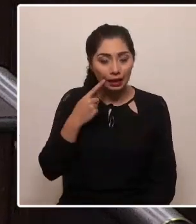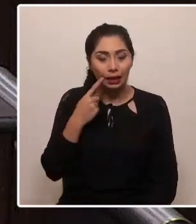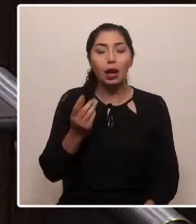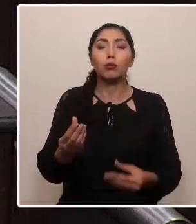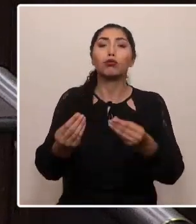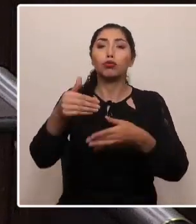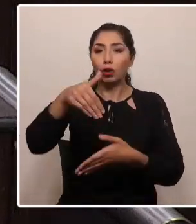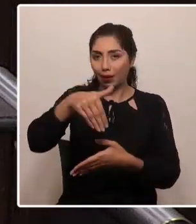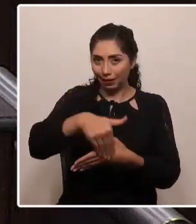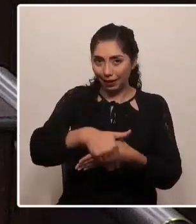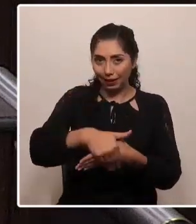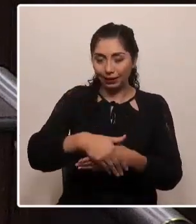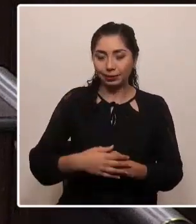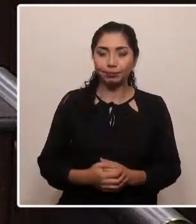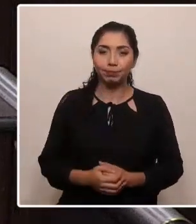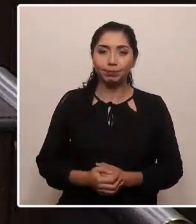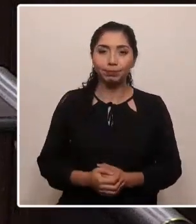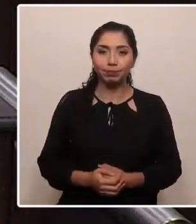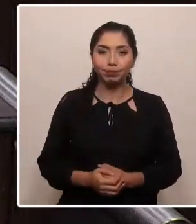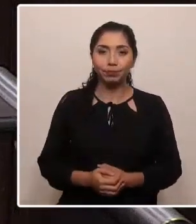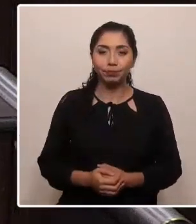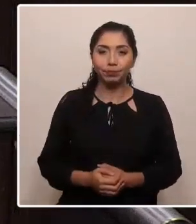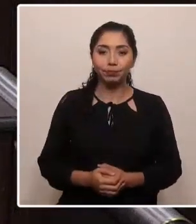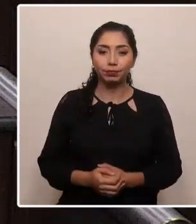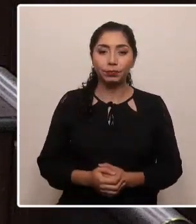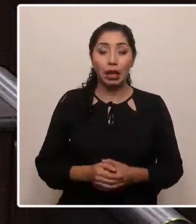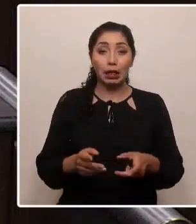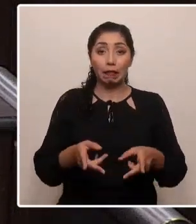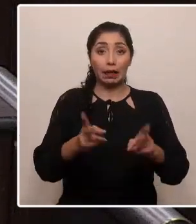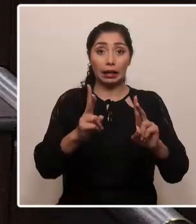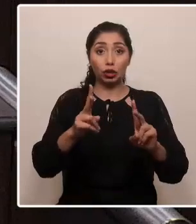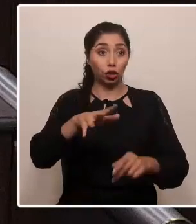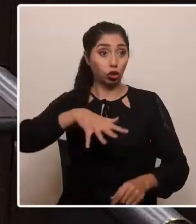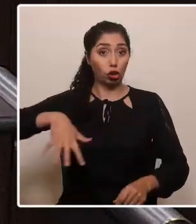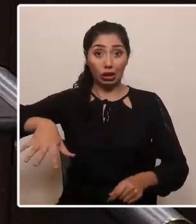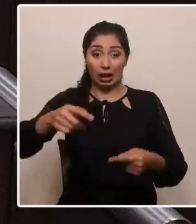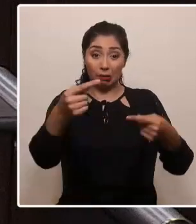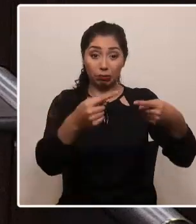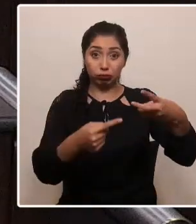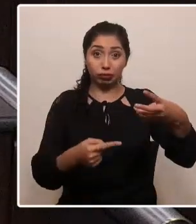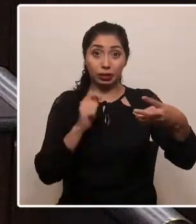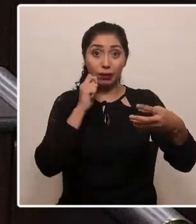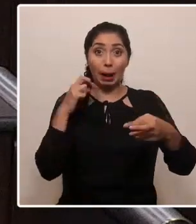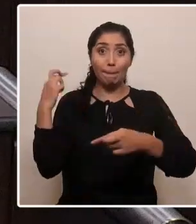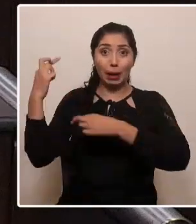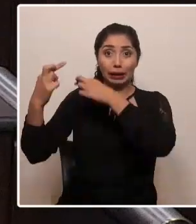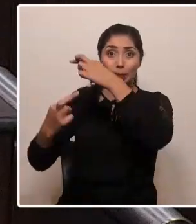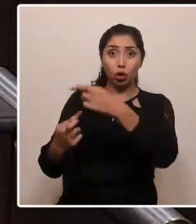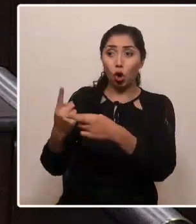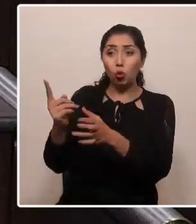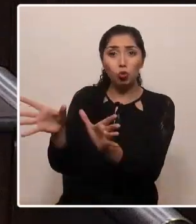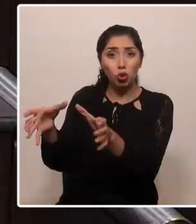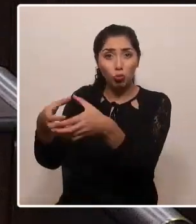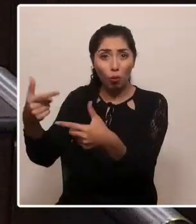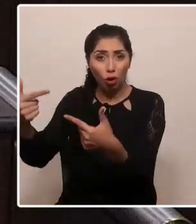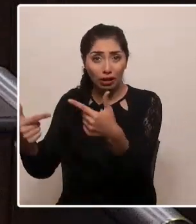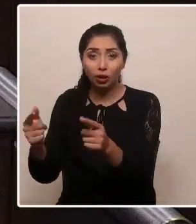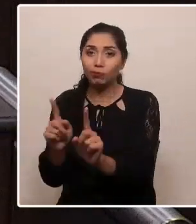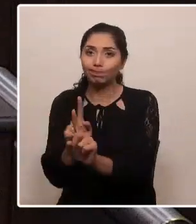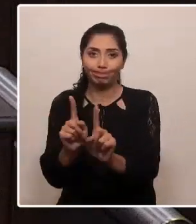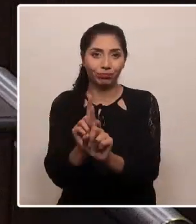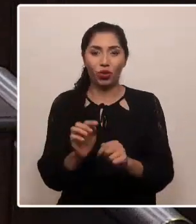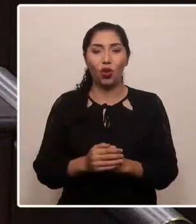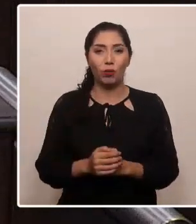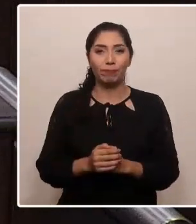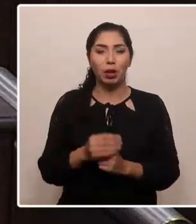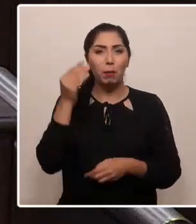Buenas tardes. Los derechos sociales no son patrimonio de un solo sector político. La preocupación